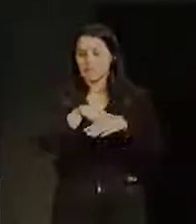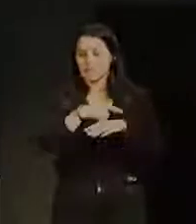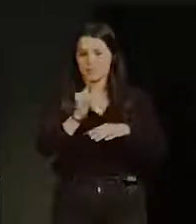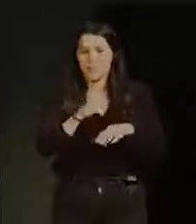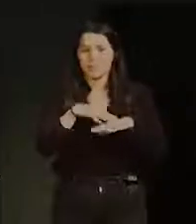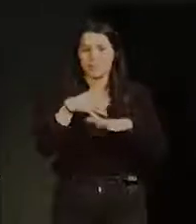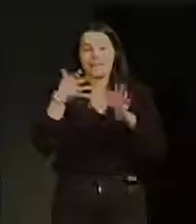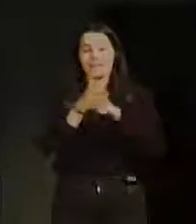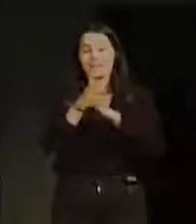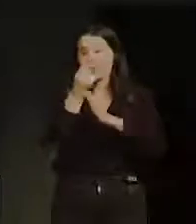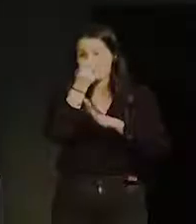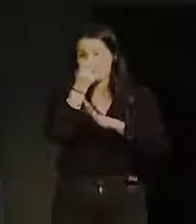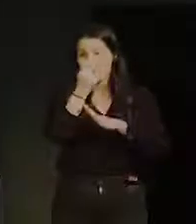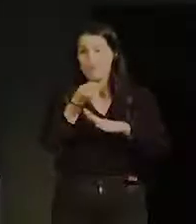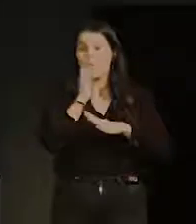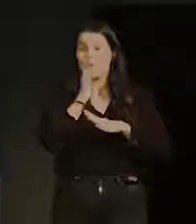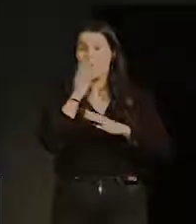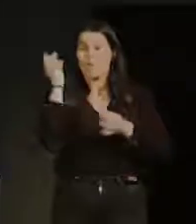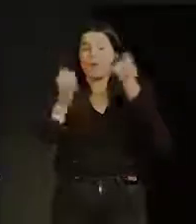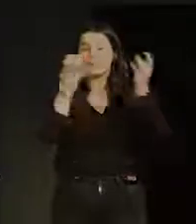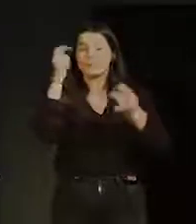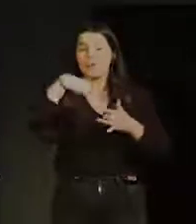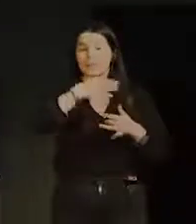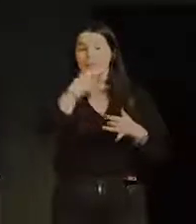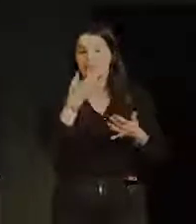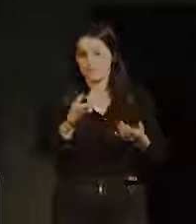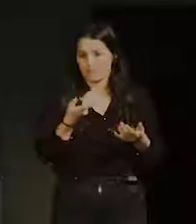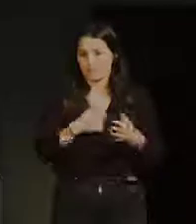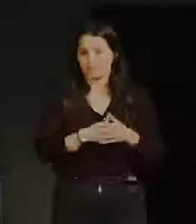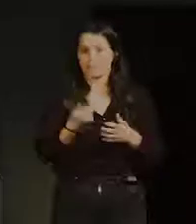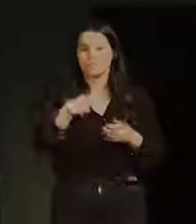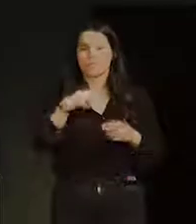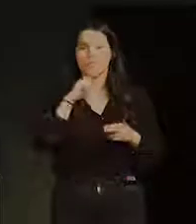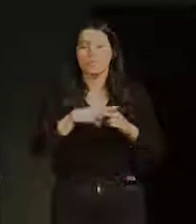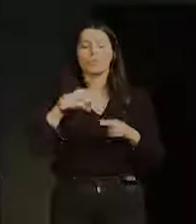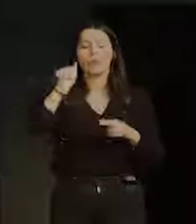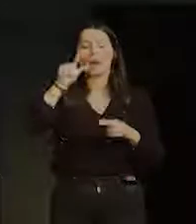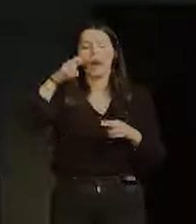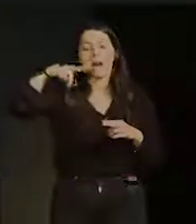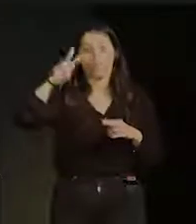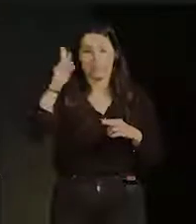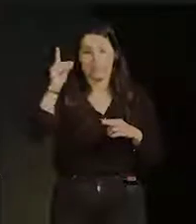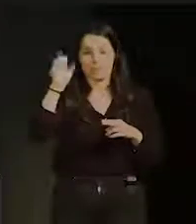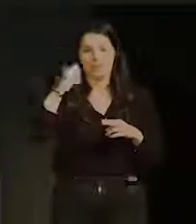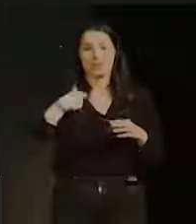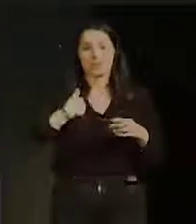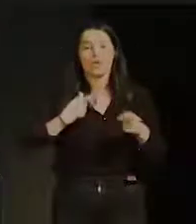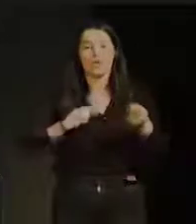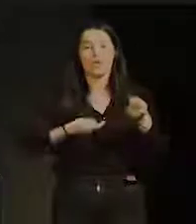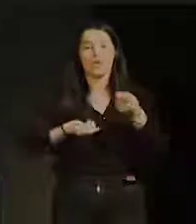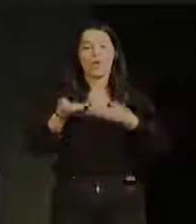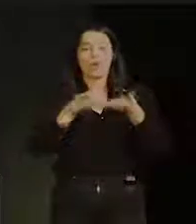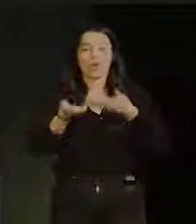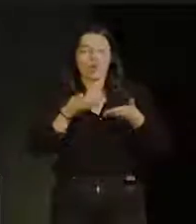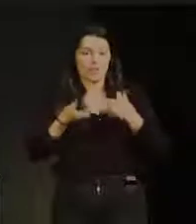explicaros un poquito cuál es la dinámica de las actividades de esta tarde. Yo soy Almudena Heredero, soy la coordinadora de las jornadas, probablemente habré